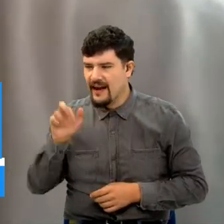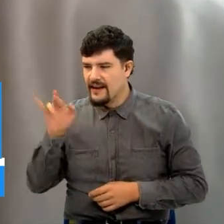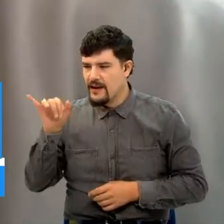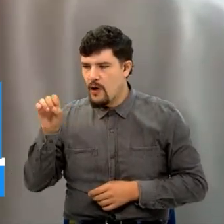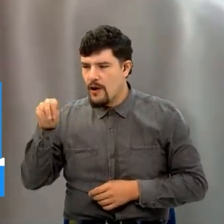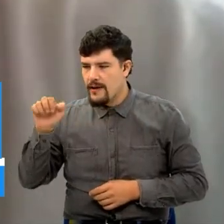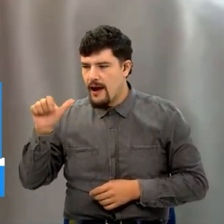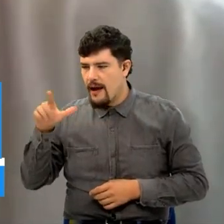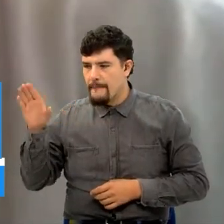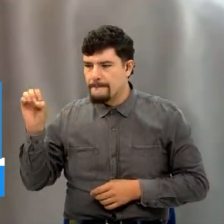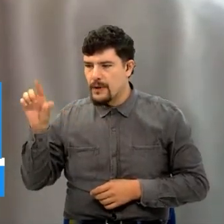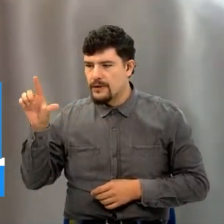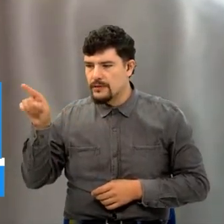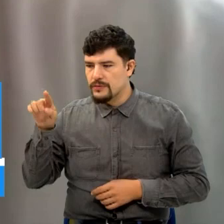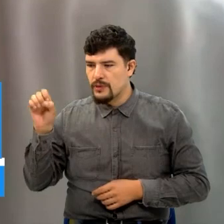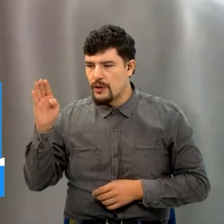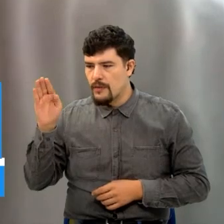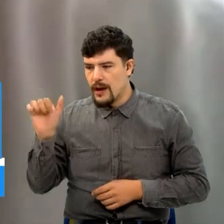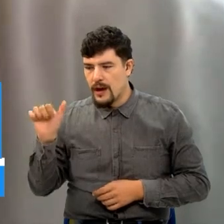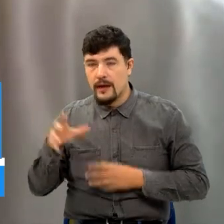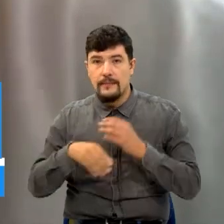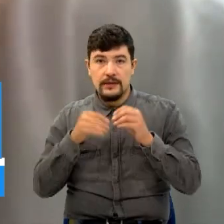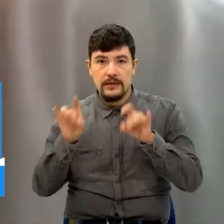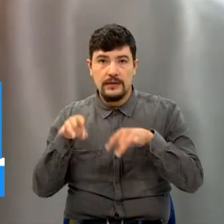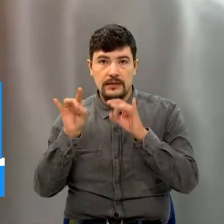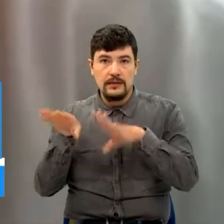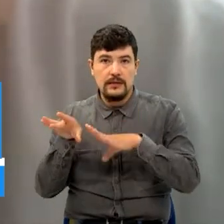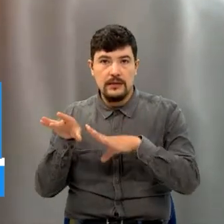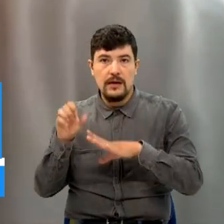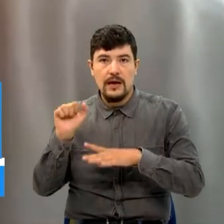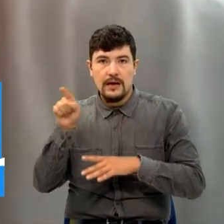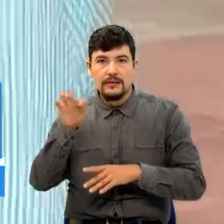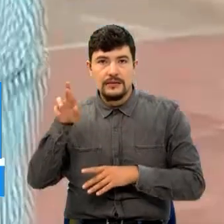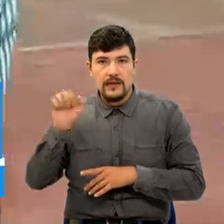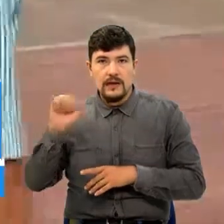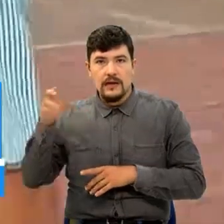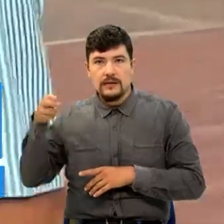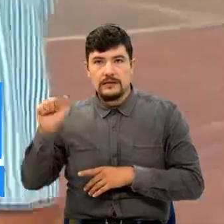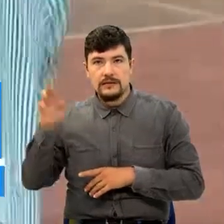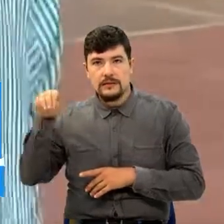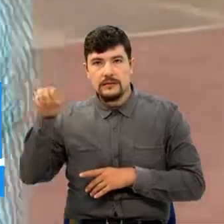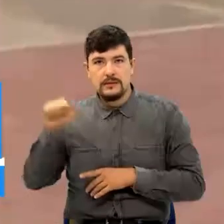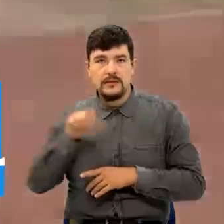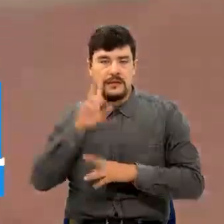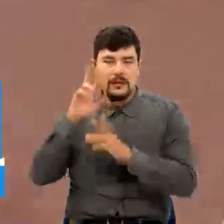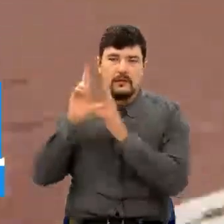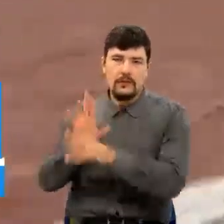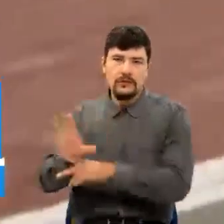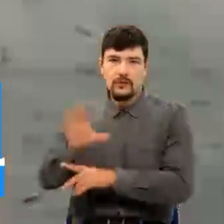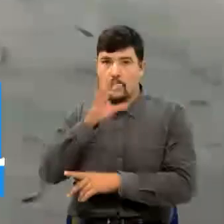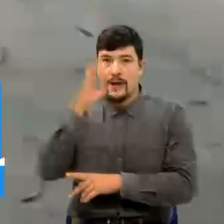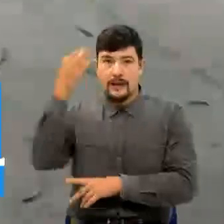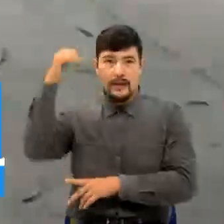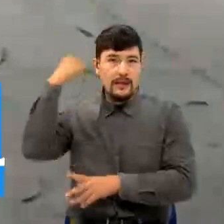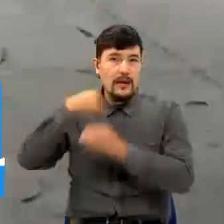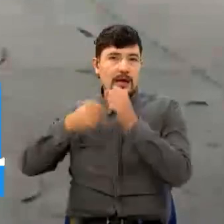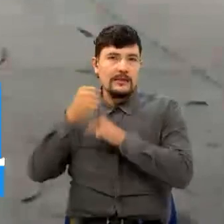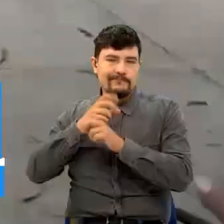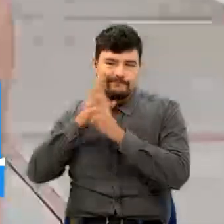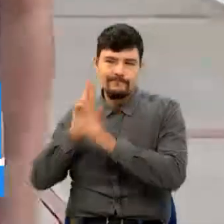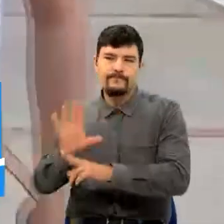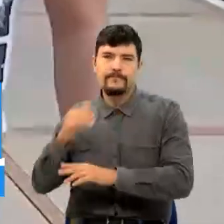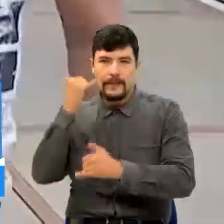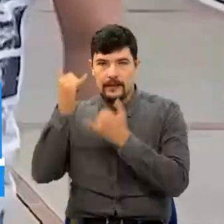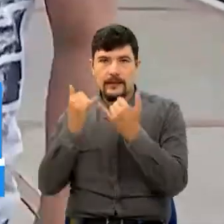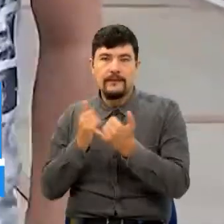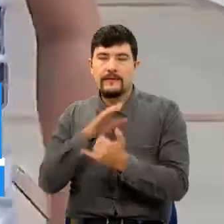Bolsova y la australiana Astra Sharma. Fue diagnosticado con cáncer hace un par de años y hoy por hoy se